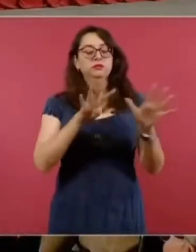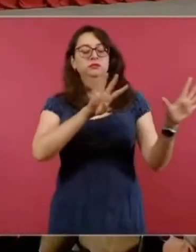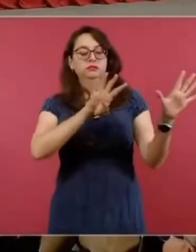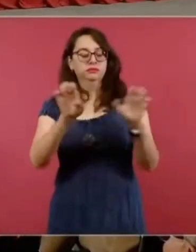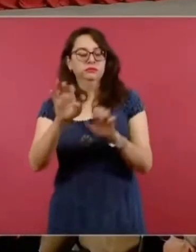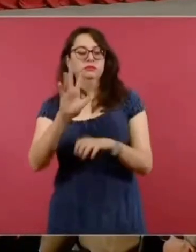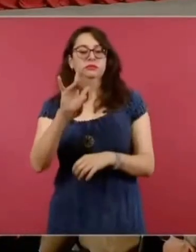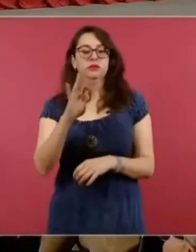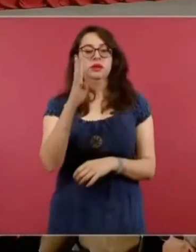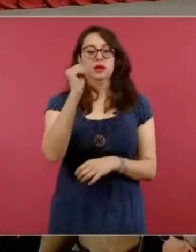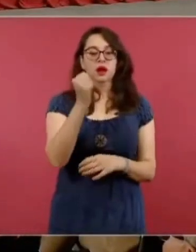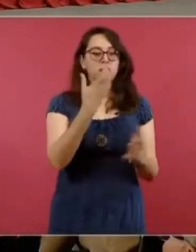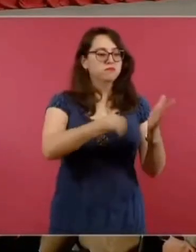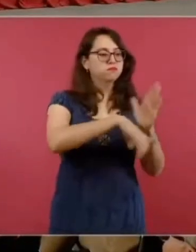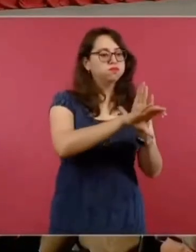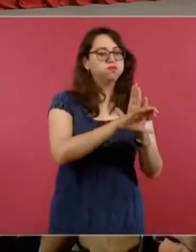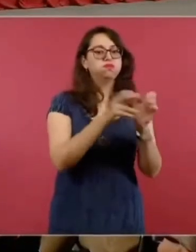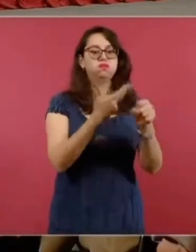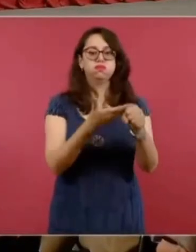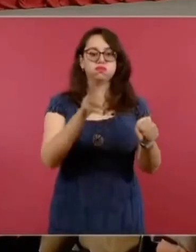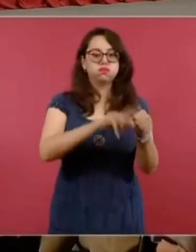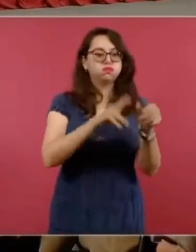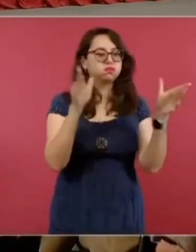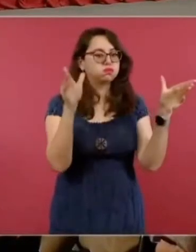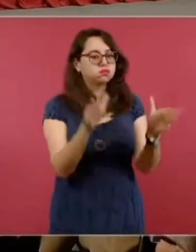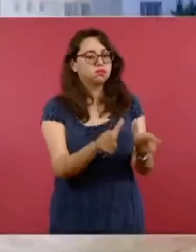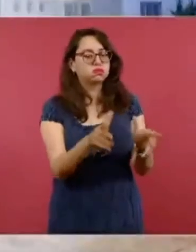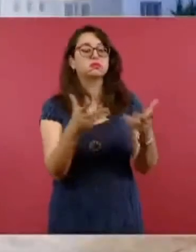33,959 consultorios. Ahí se han intervenido